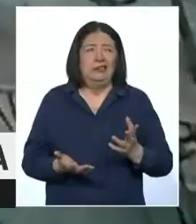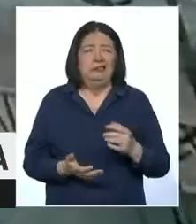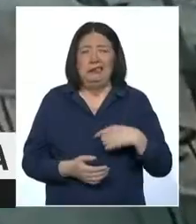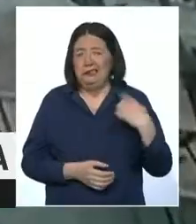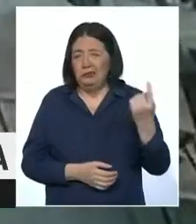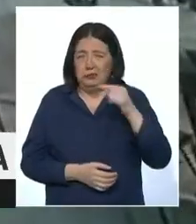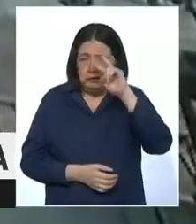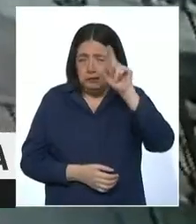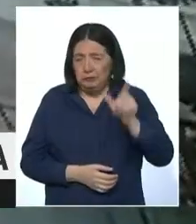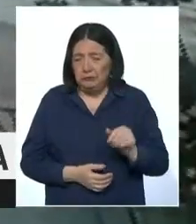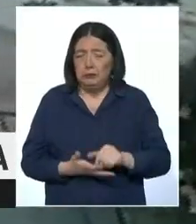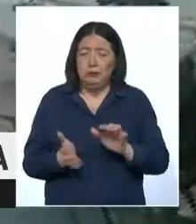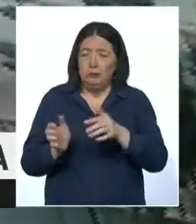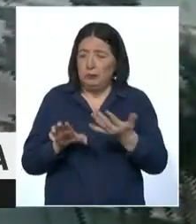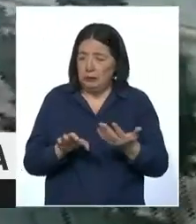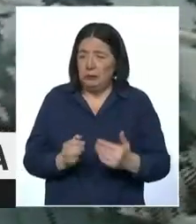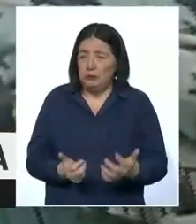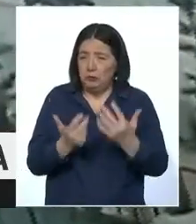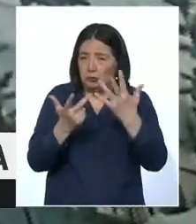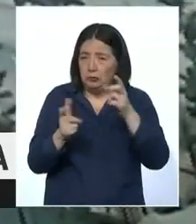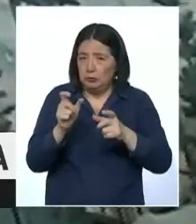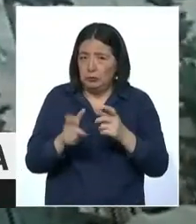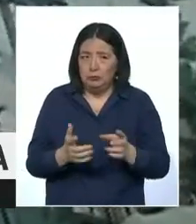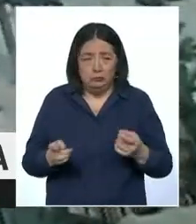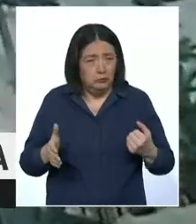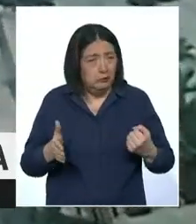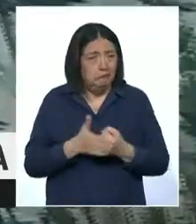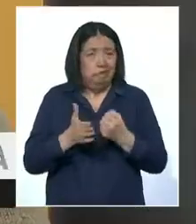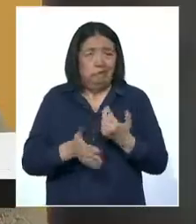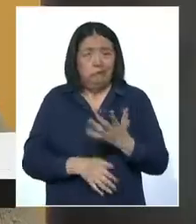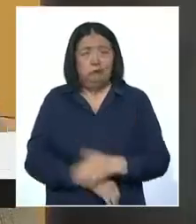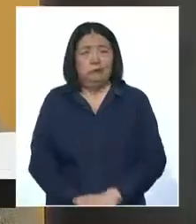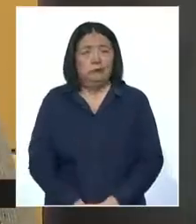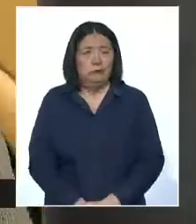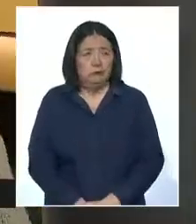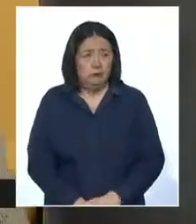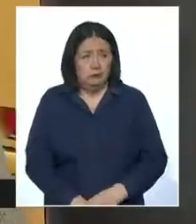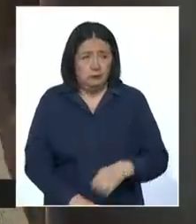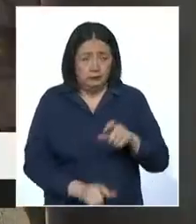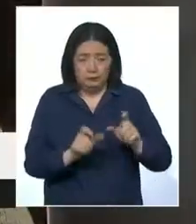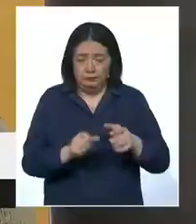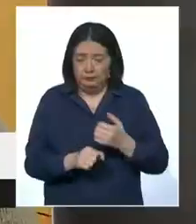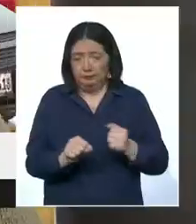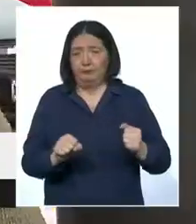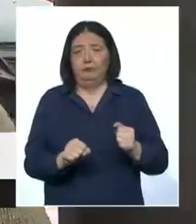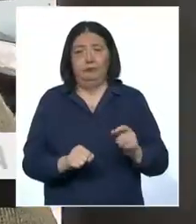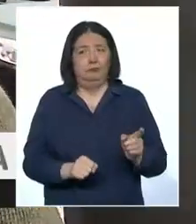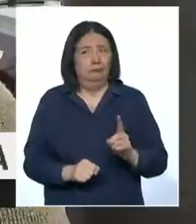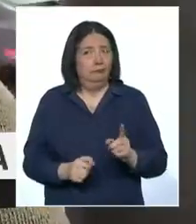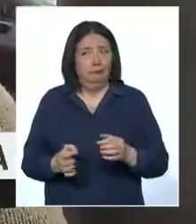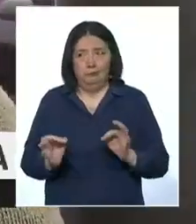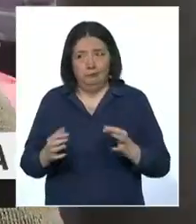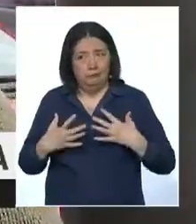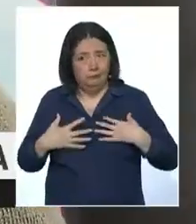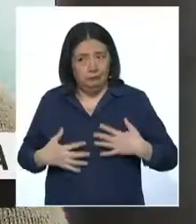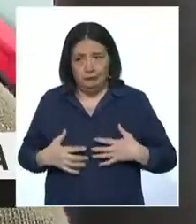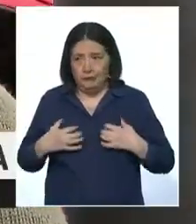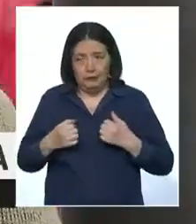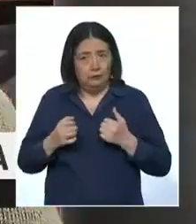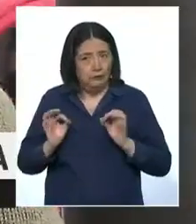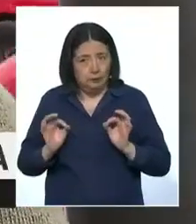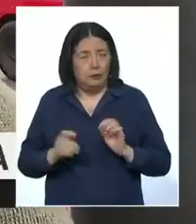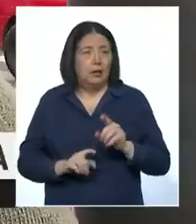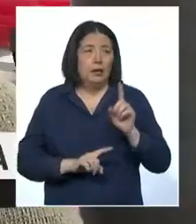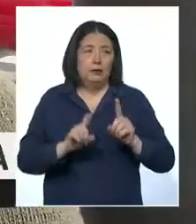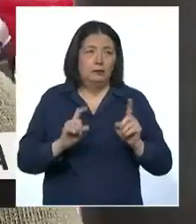nacional y fallecen 8 personas producto de los mismos. Las personas que sobreviven no siempre sobreviven en las mejores condiciones.